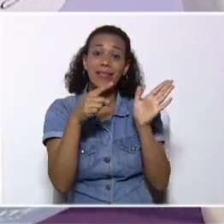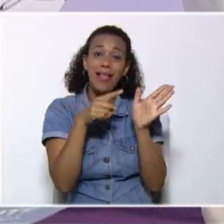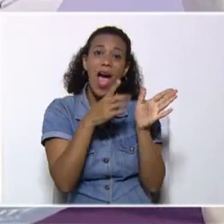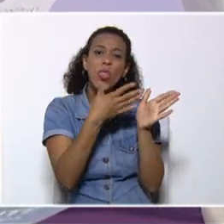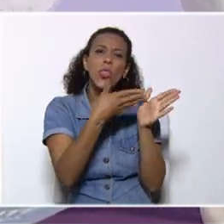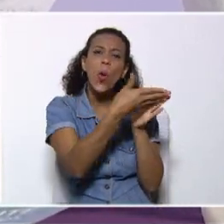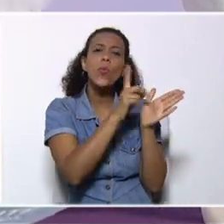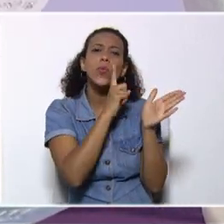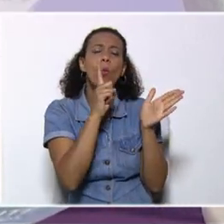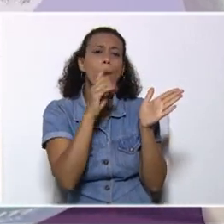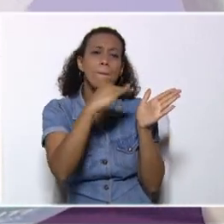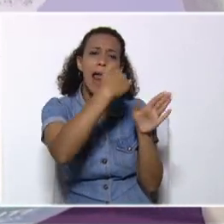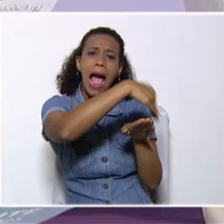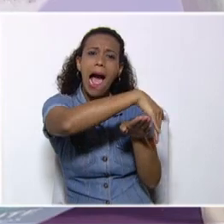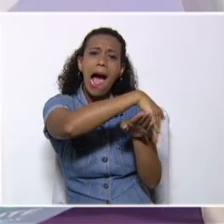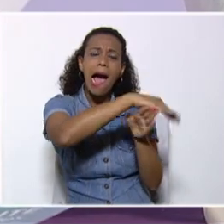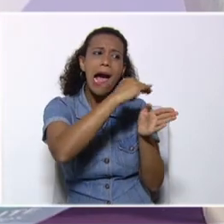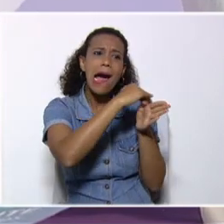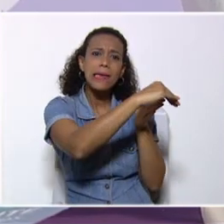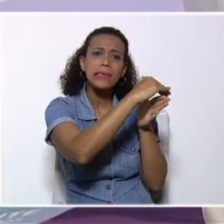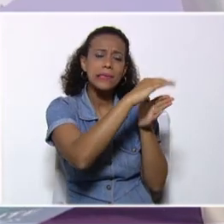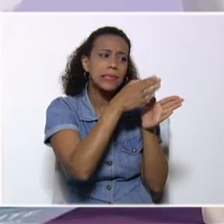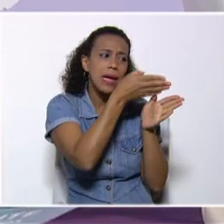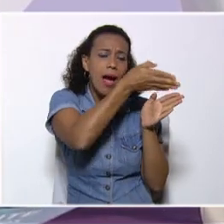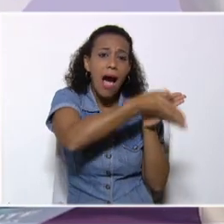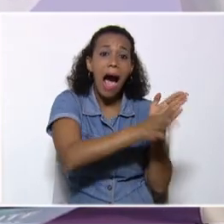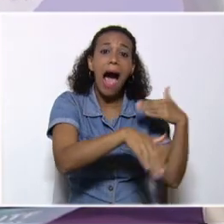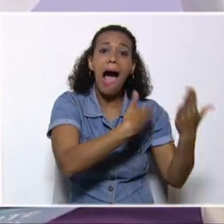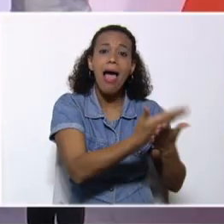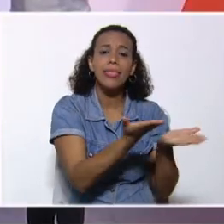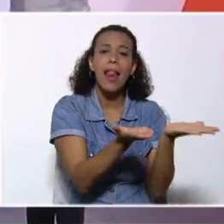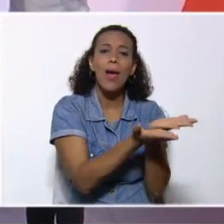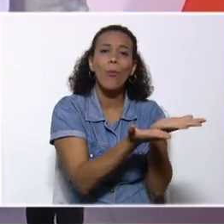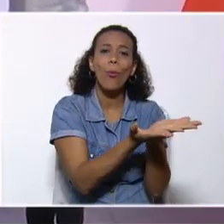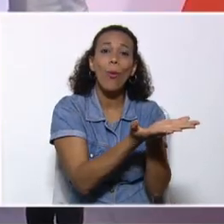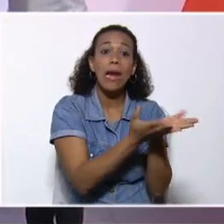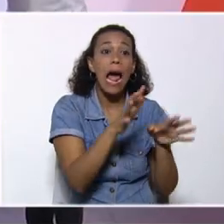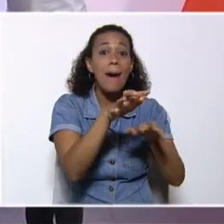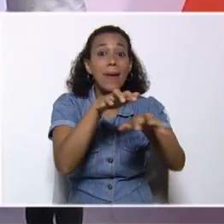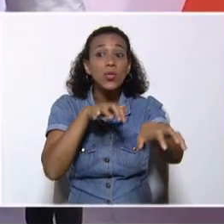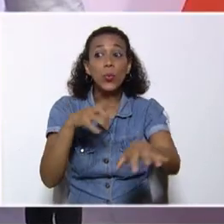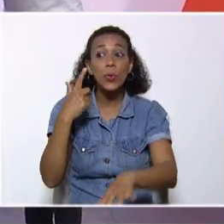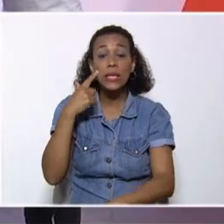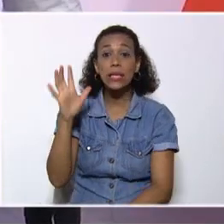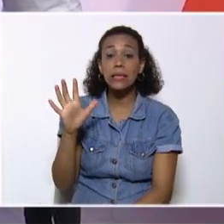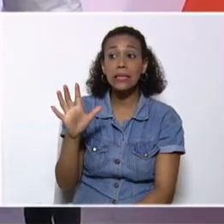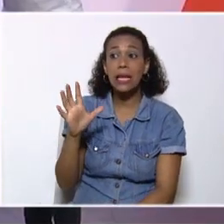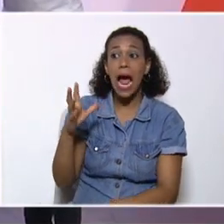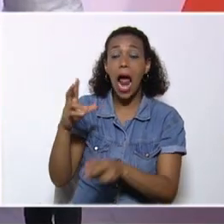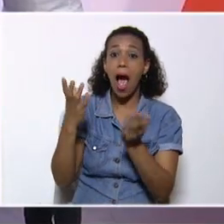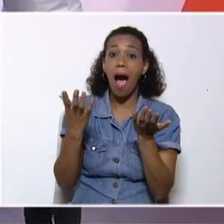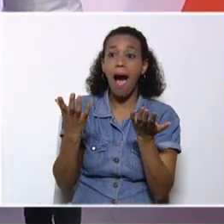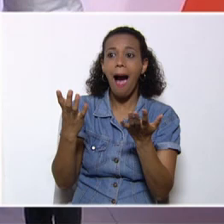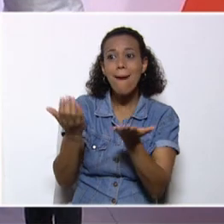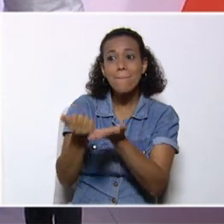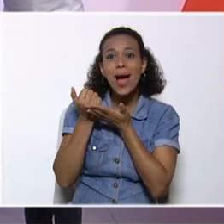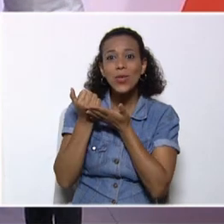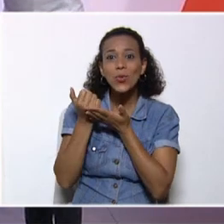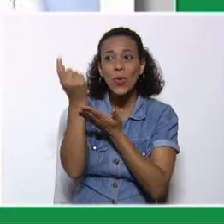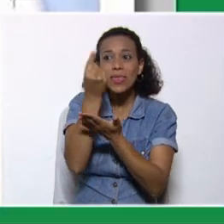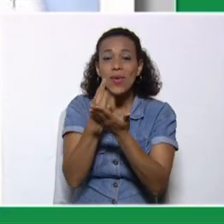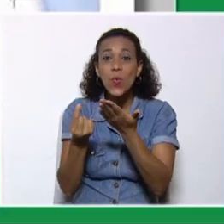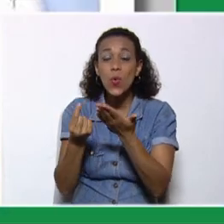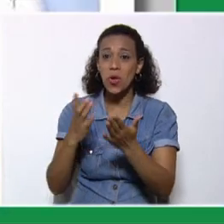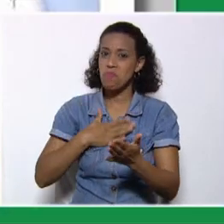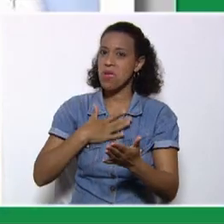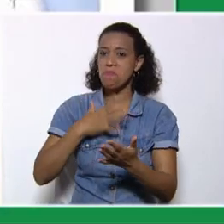calle debemos ir hasta llegar a nuestra escuela. La mayoría de las veces estos croquis que nosotros dibujamos